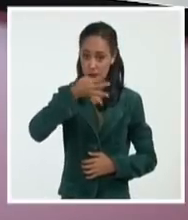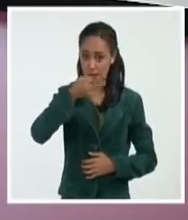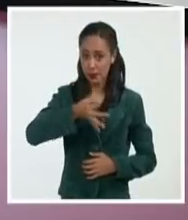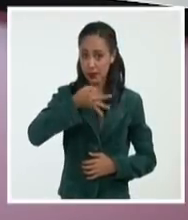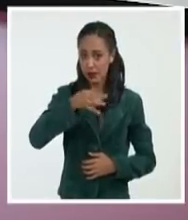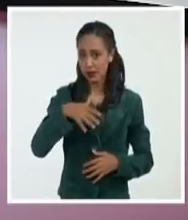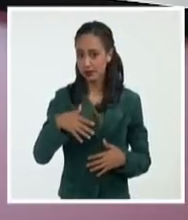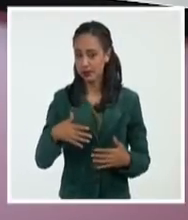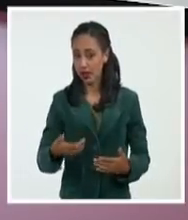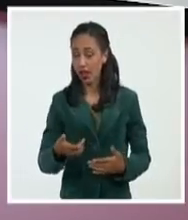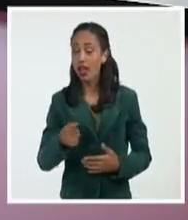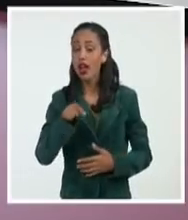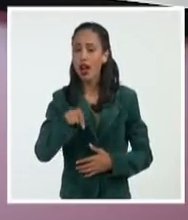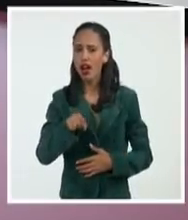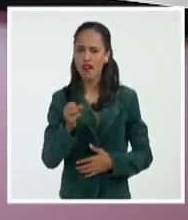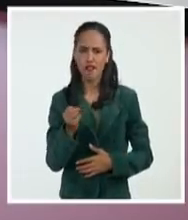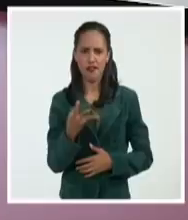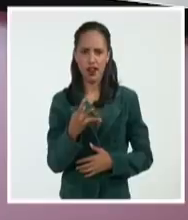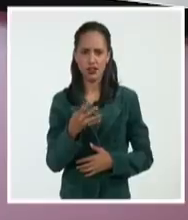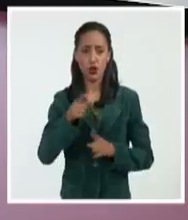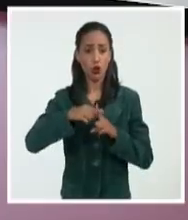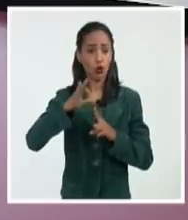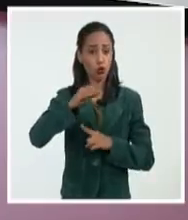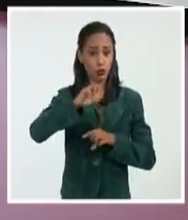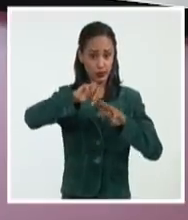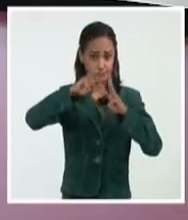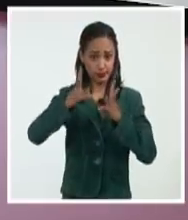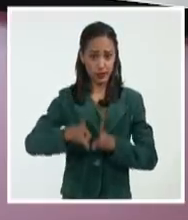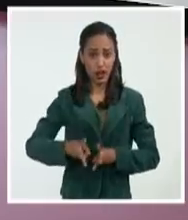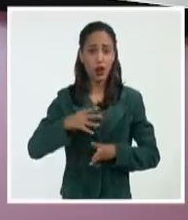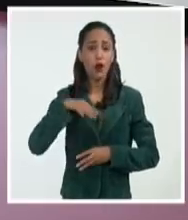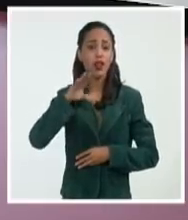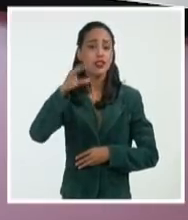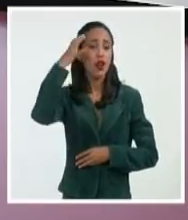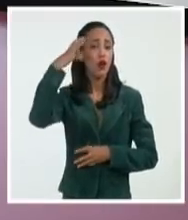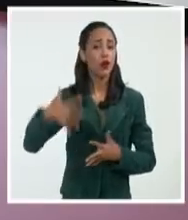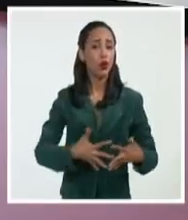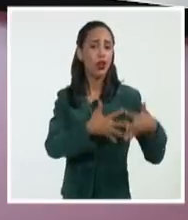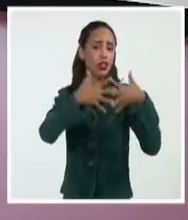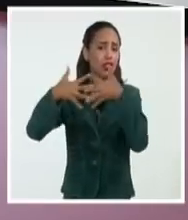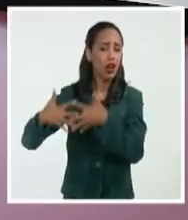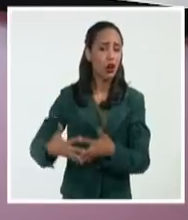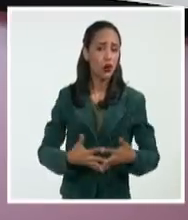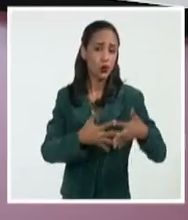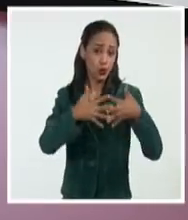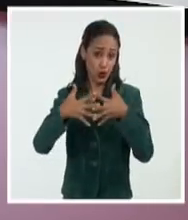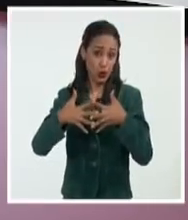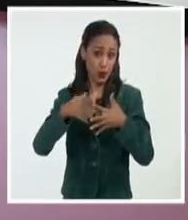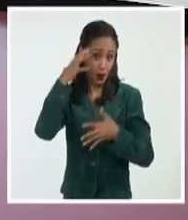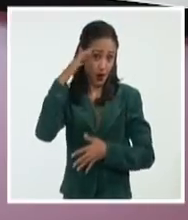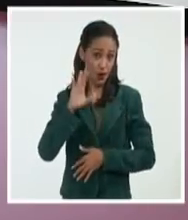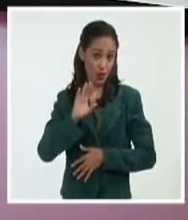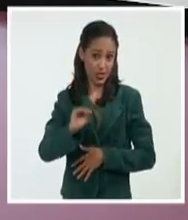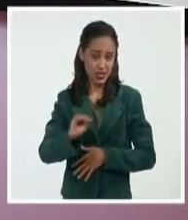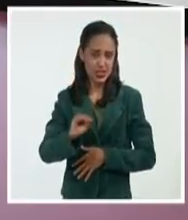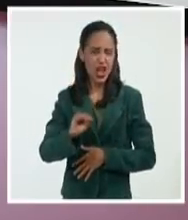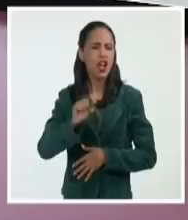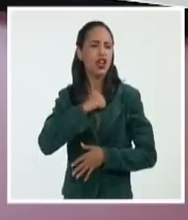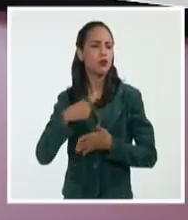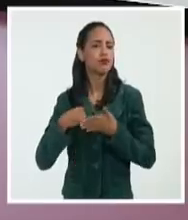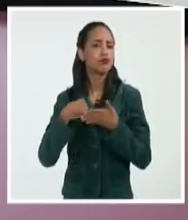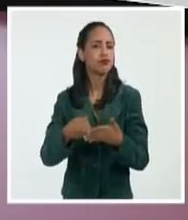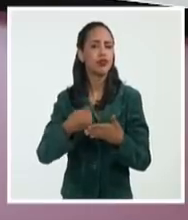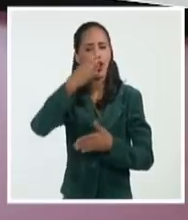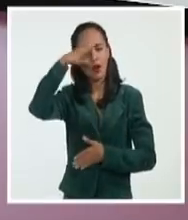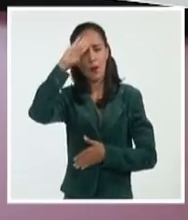Bermúdez, desmintió hoy en Twitter las declaraciones del gobierno de Estados Unidos en las cuales afirma ayudar al pueblo de la isla cuando